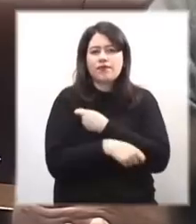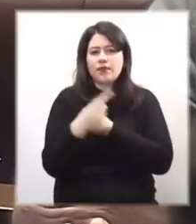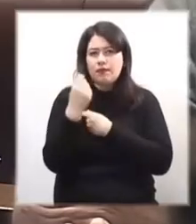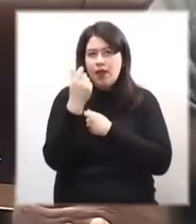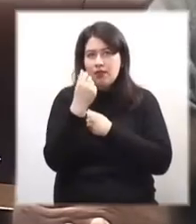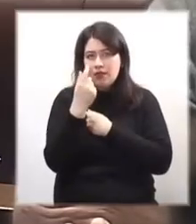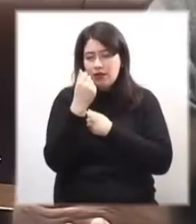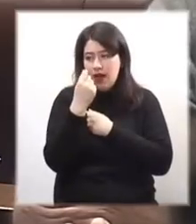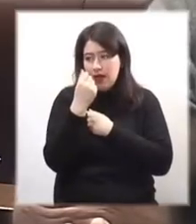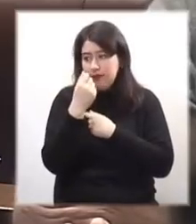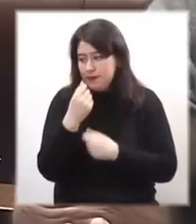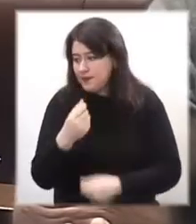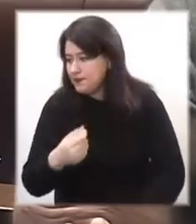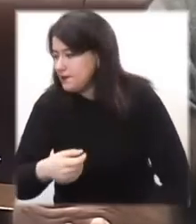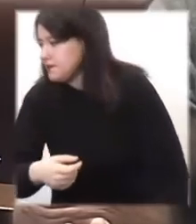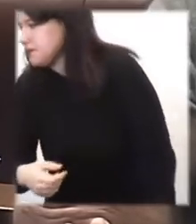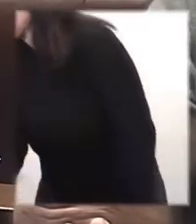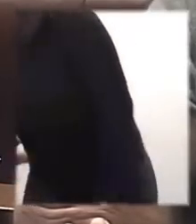Uruguay?